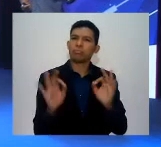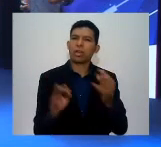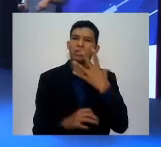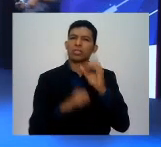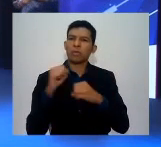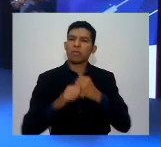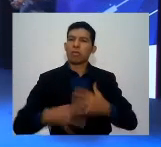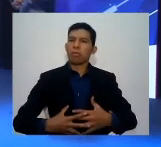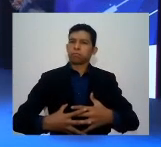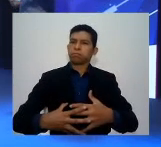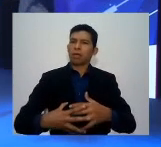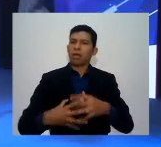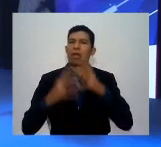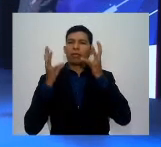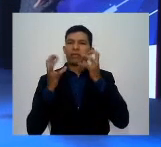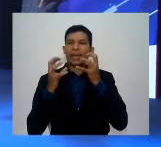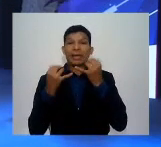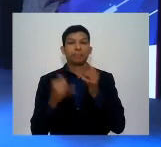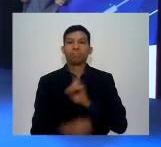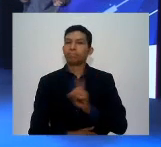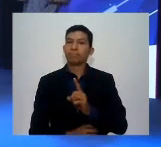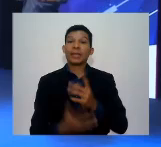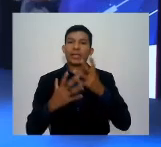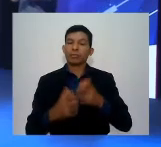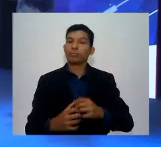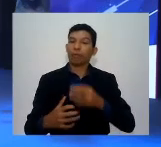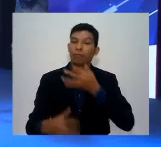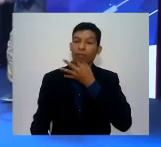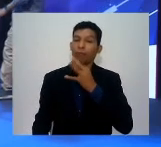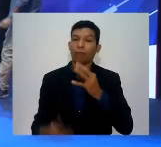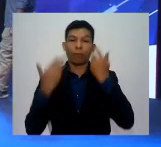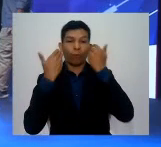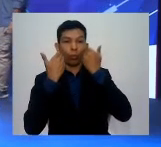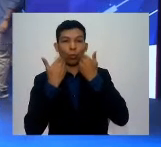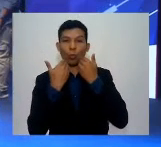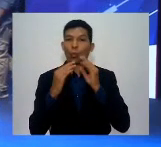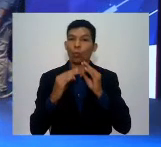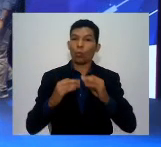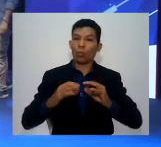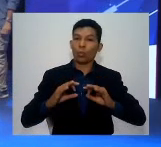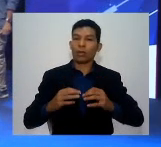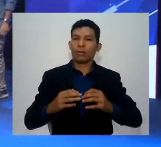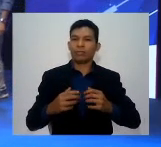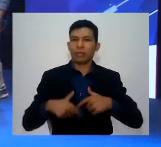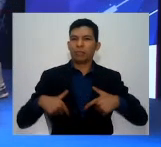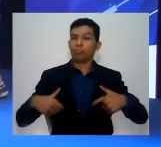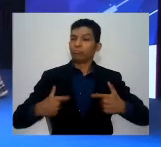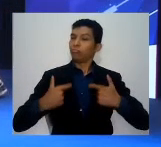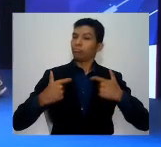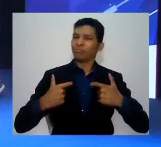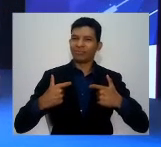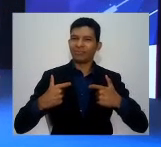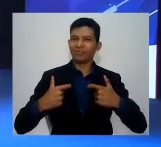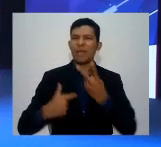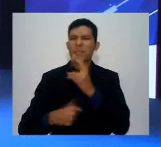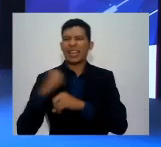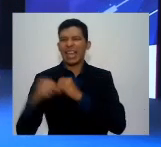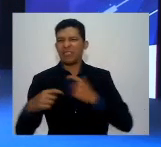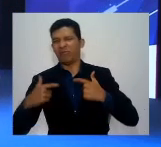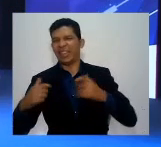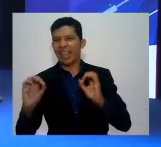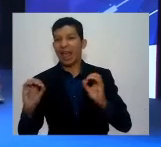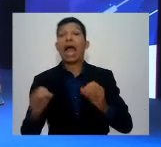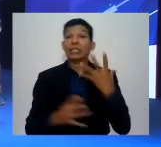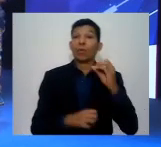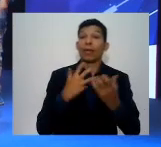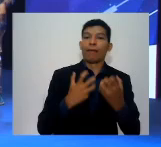eso, pueden ser paranoicos o pueden no ser paranoicos, están estos dispositivos que funcionan de